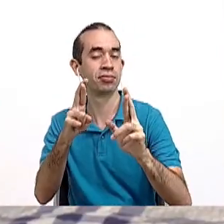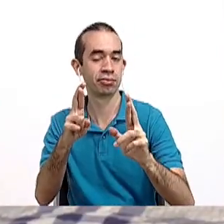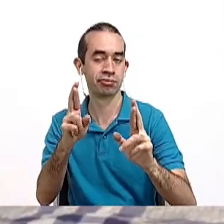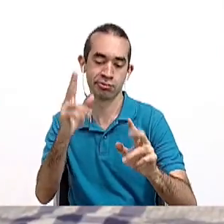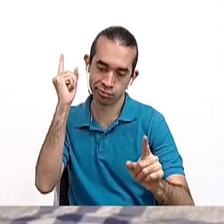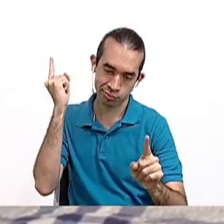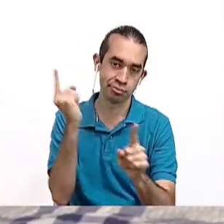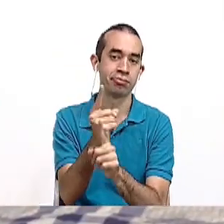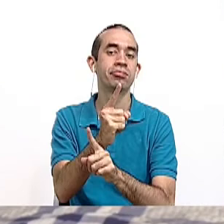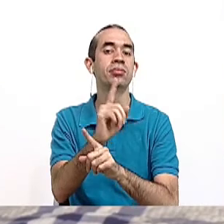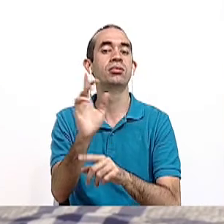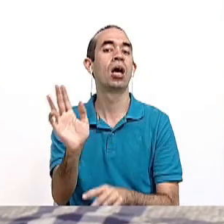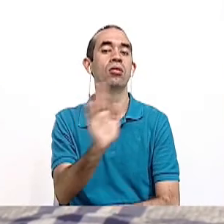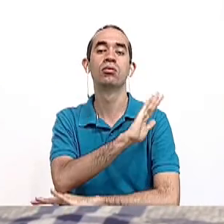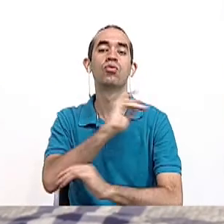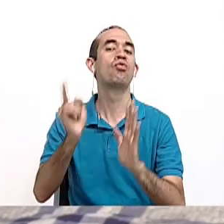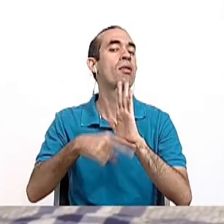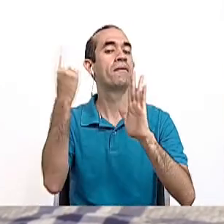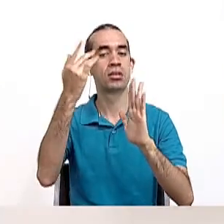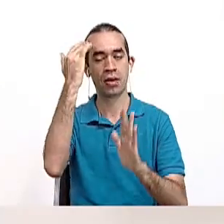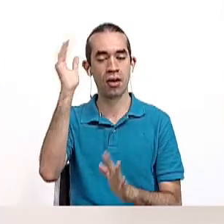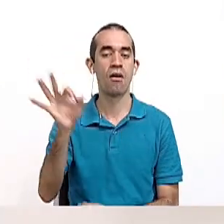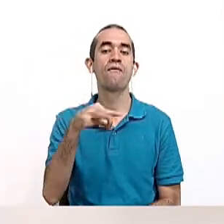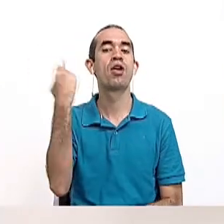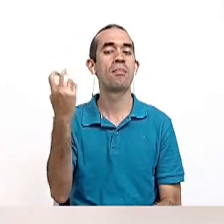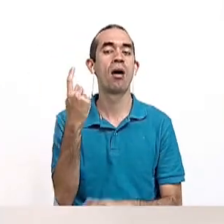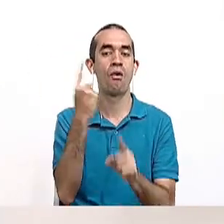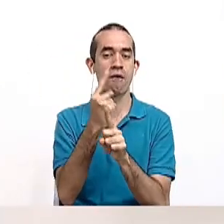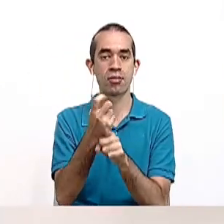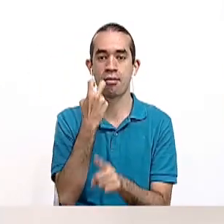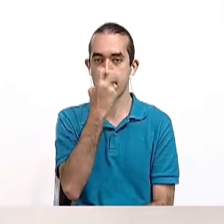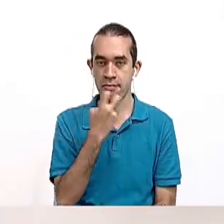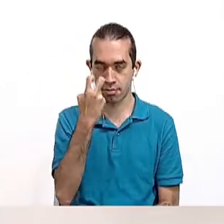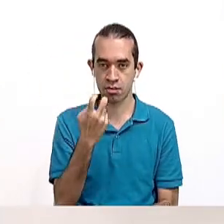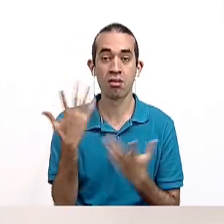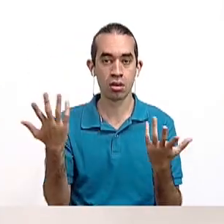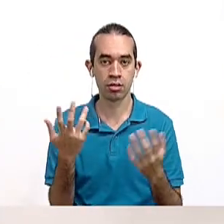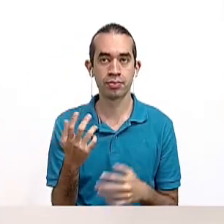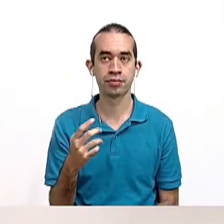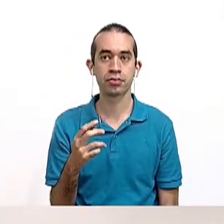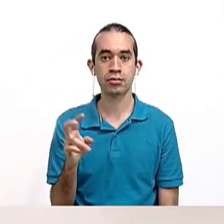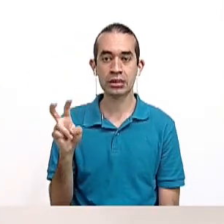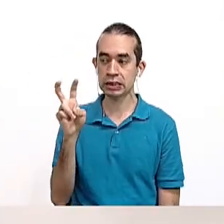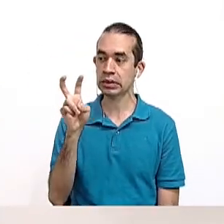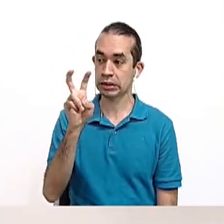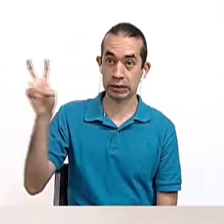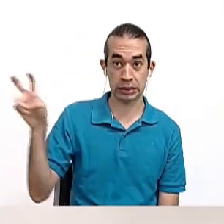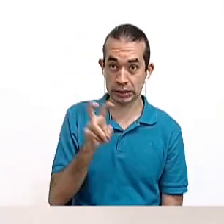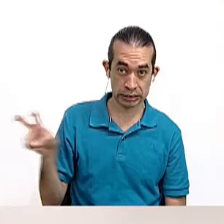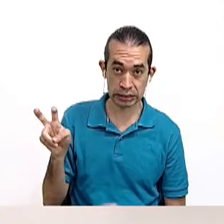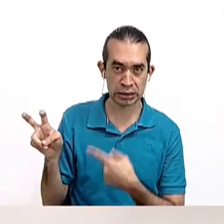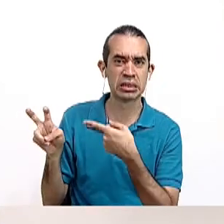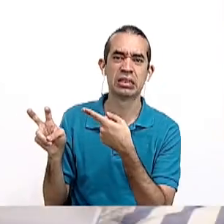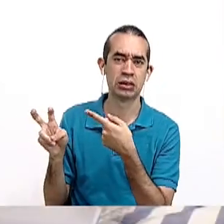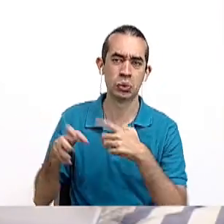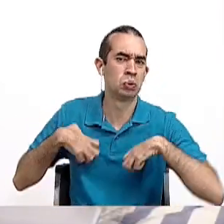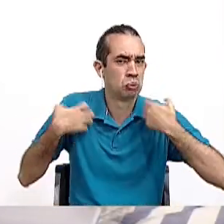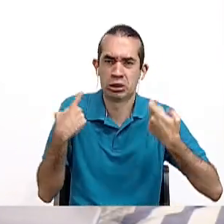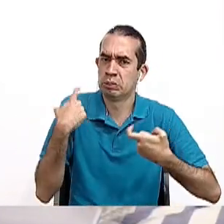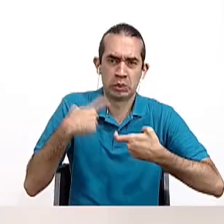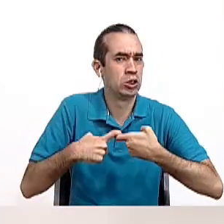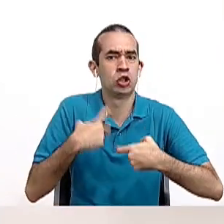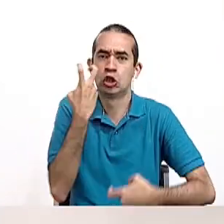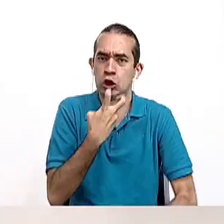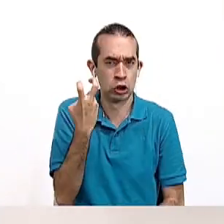por todas para saber cuál es su pronunciación correcta. Empezando porque el sonido de la doble Z no existe en español.